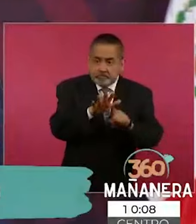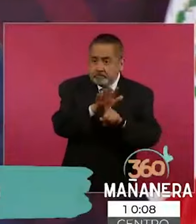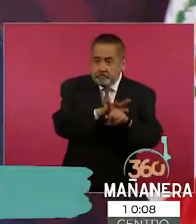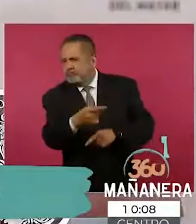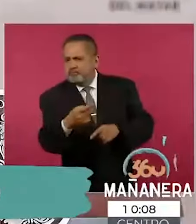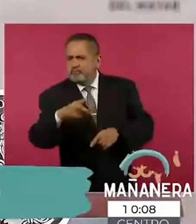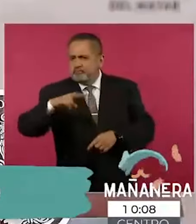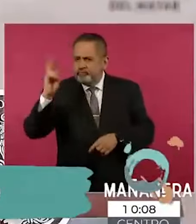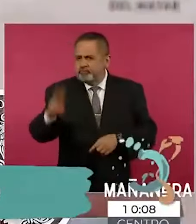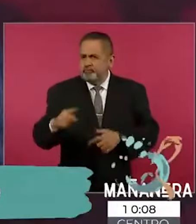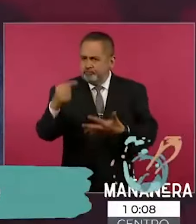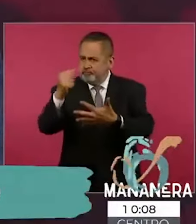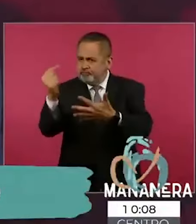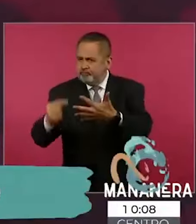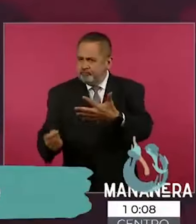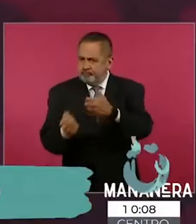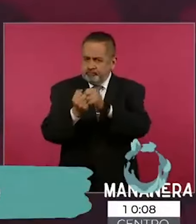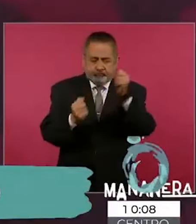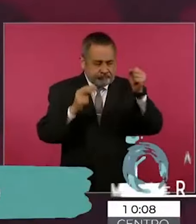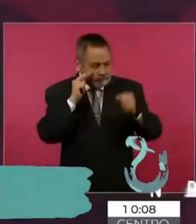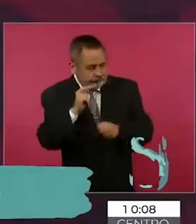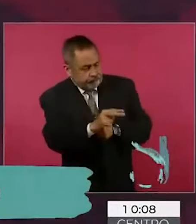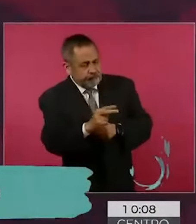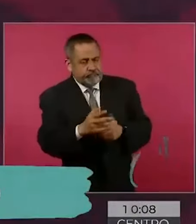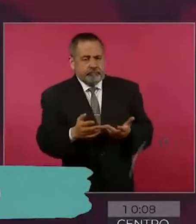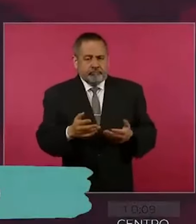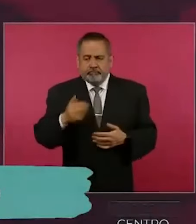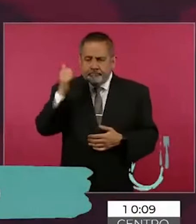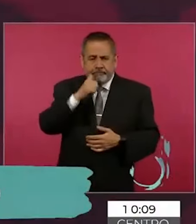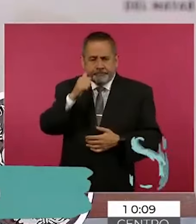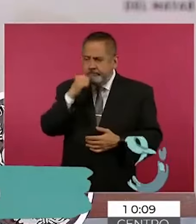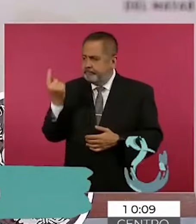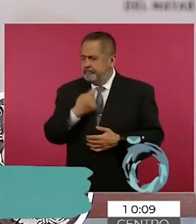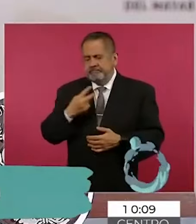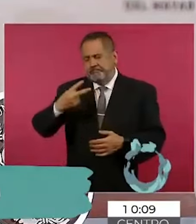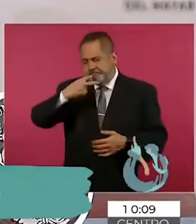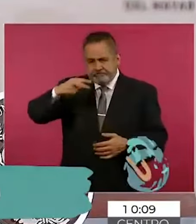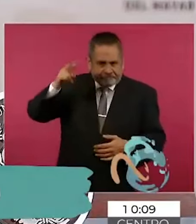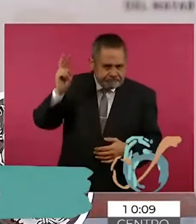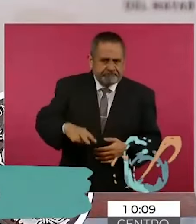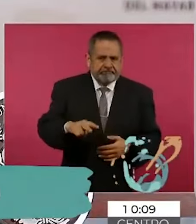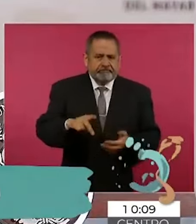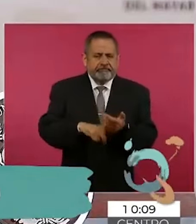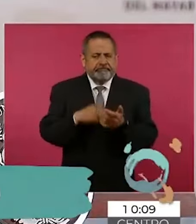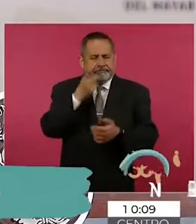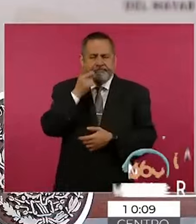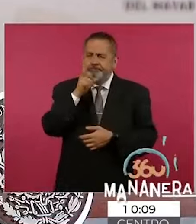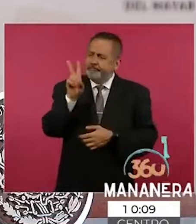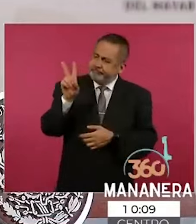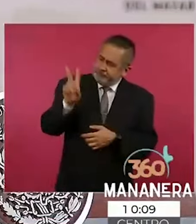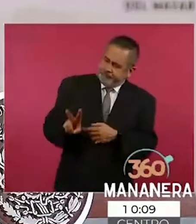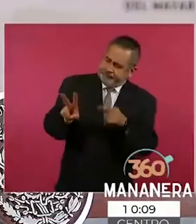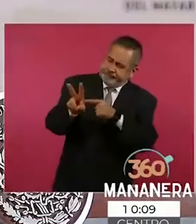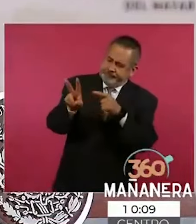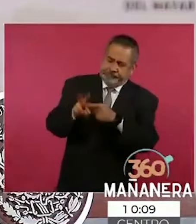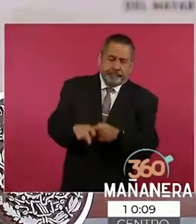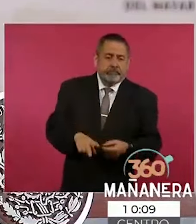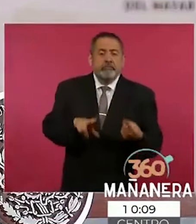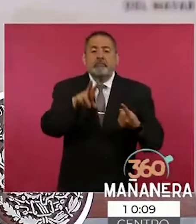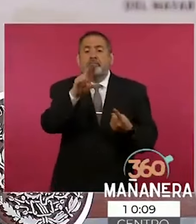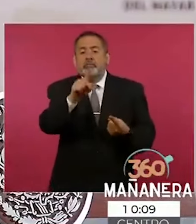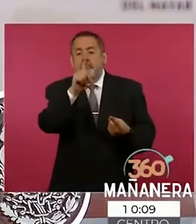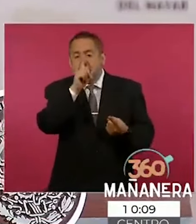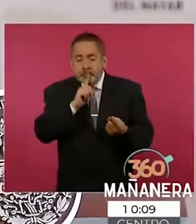manipulación hay que decir la verdad no mentir No